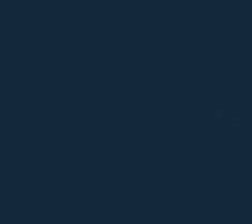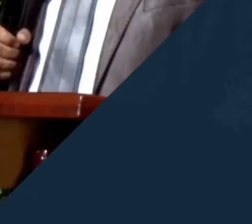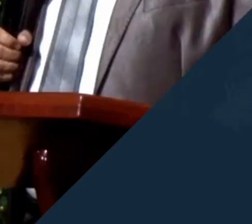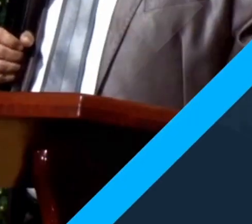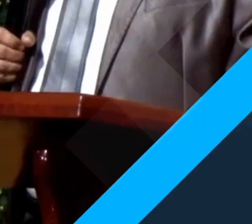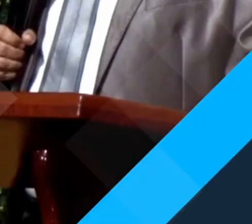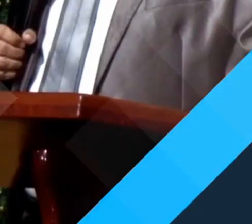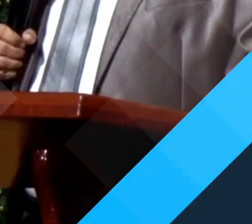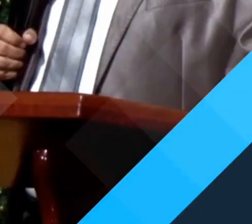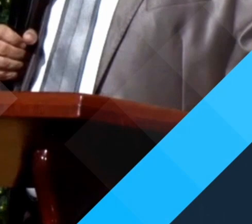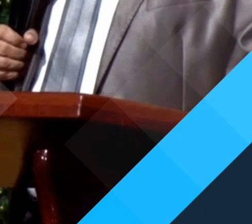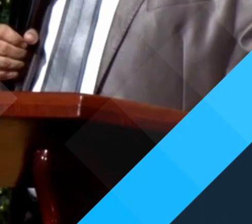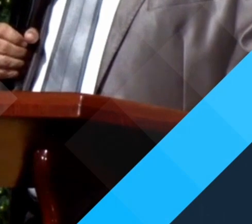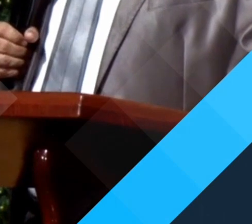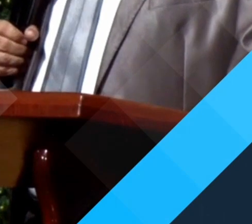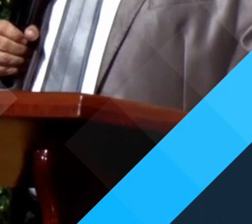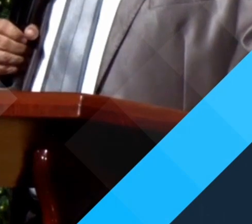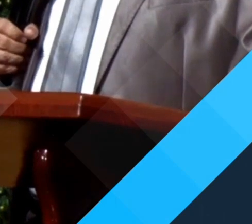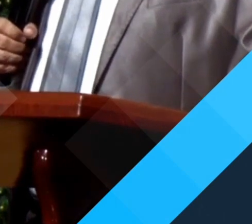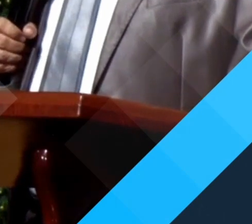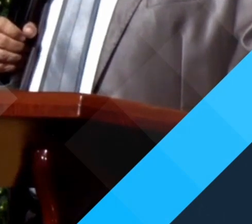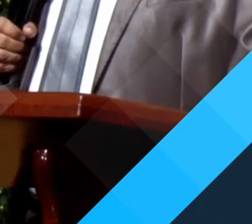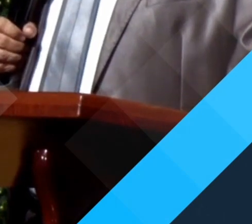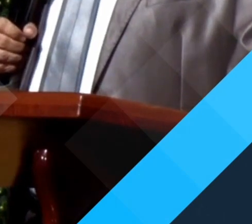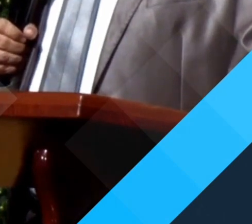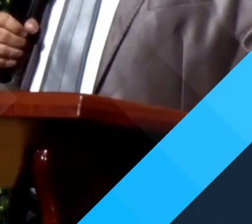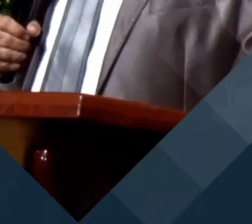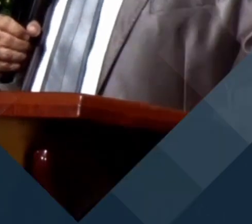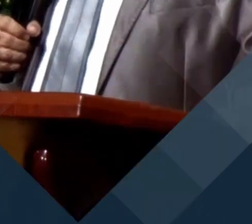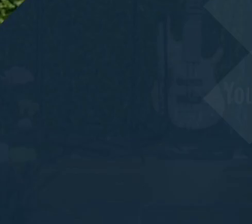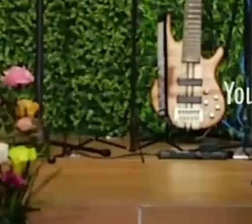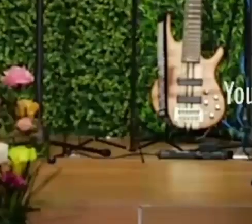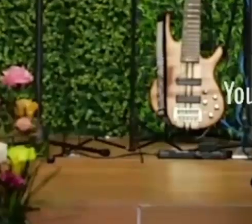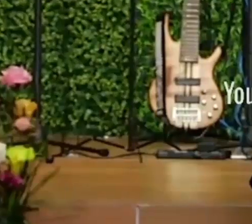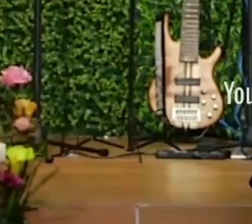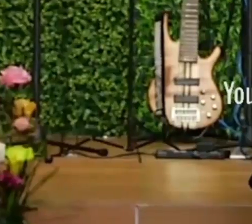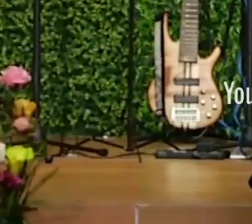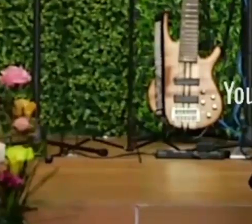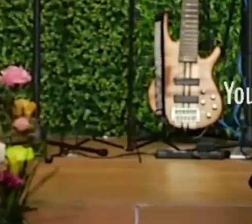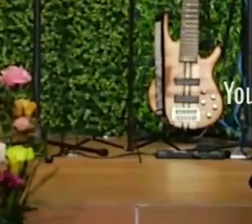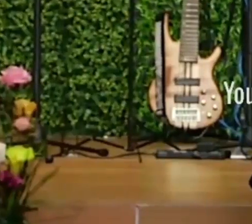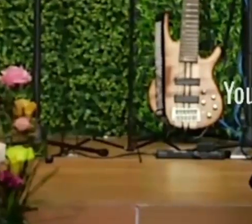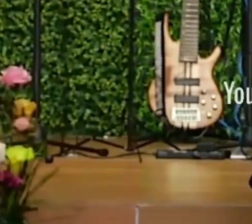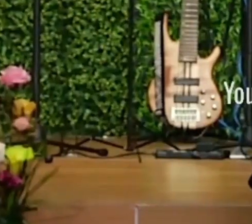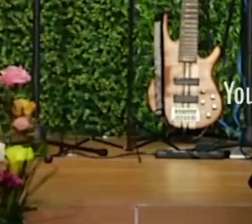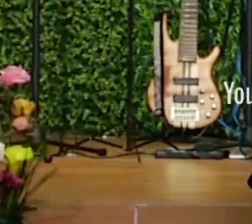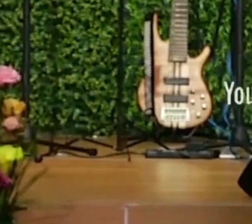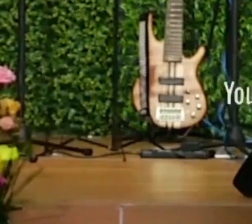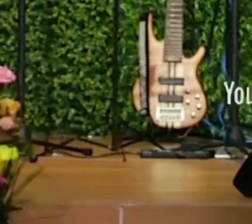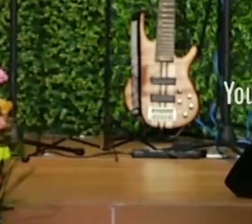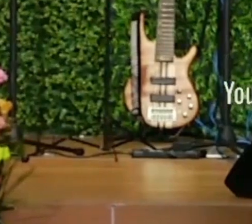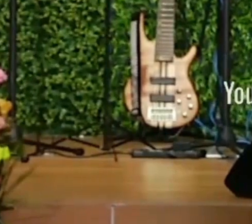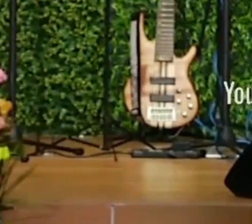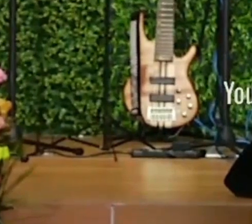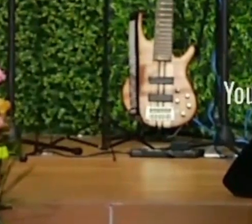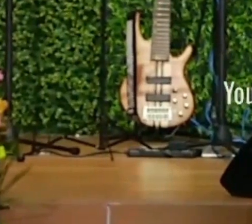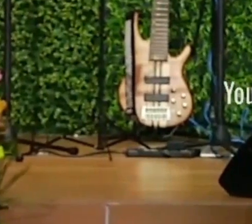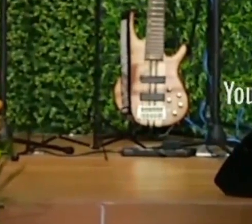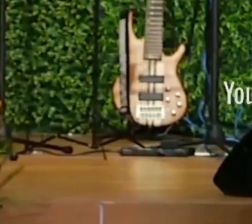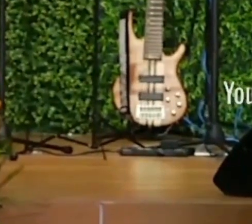ministerios eben ezer presenta la biblia palabra infalible desde el auditórium de iglesia de cristo